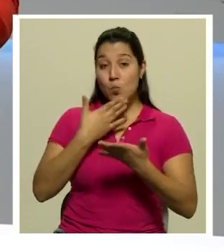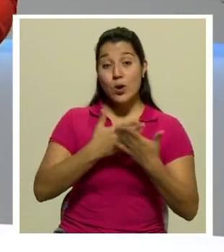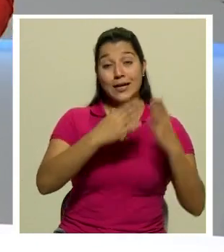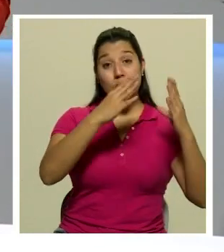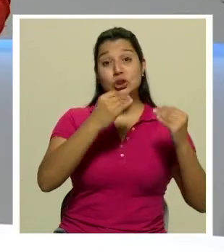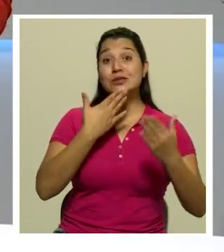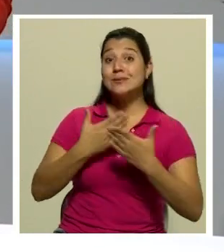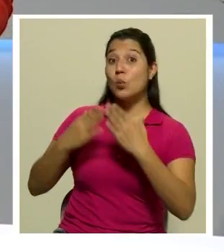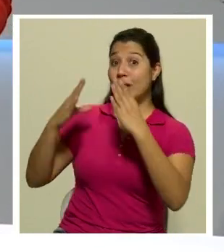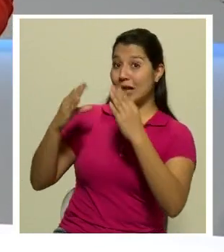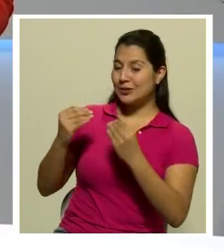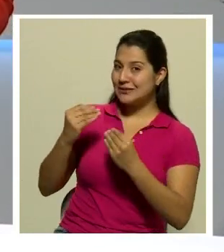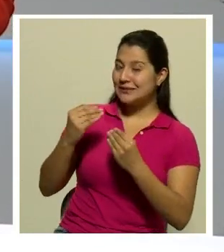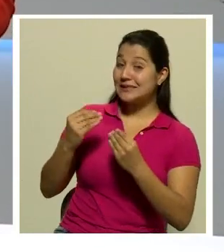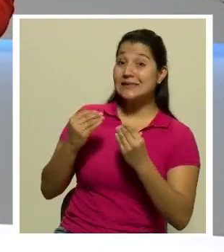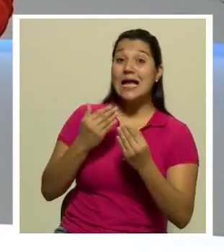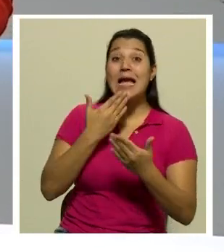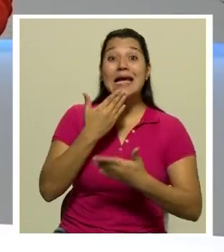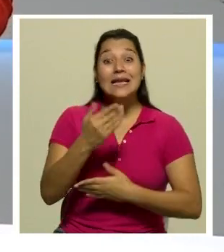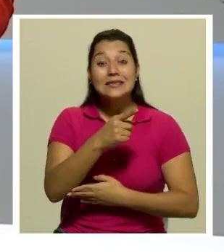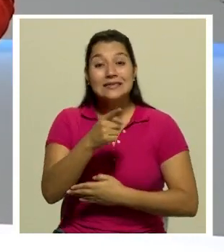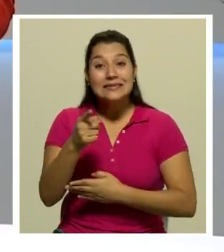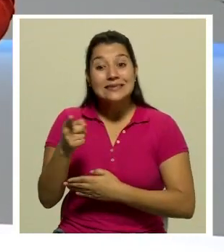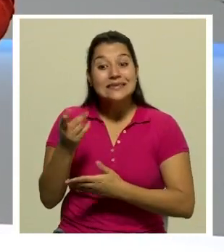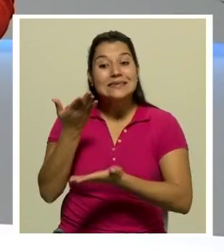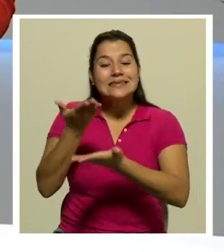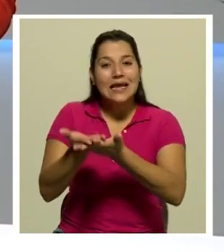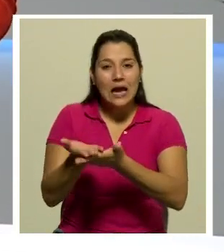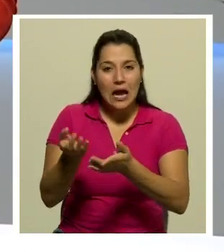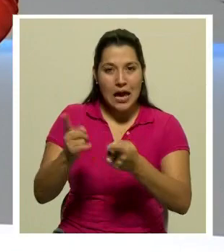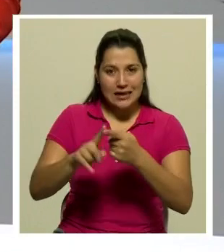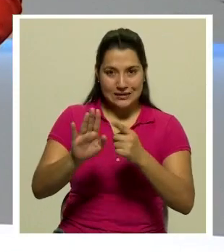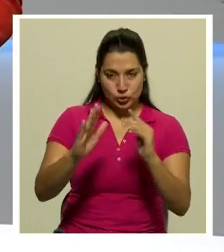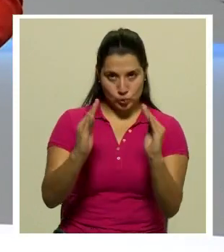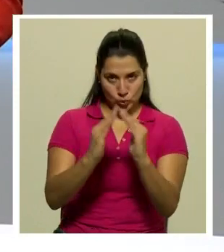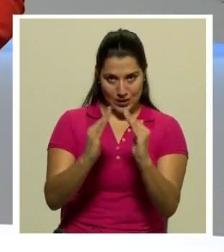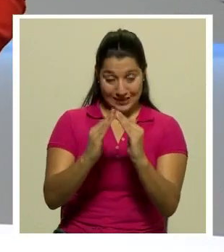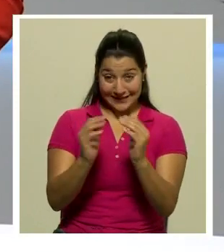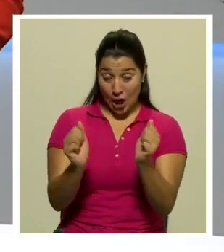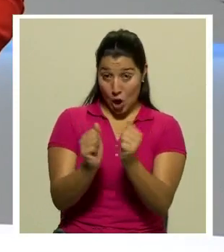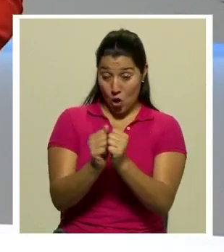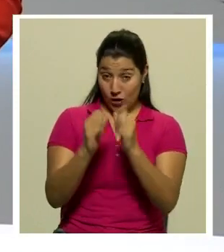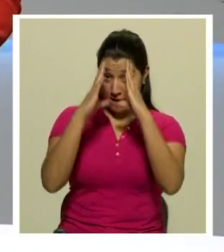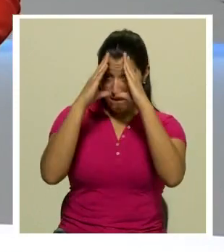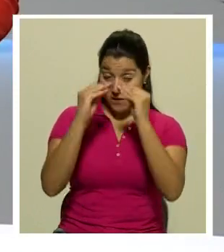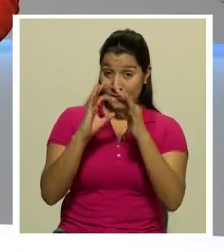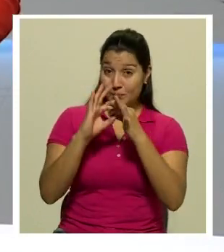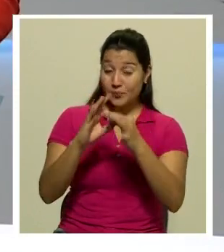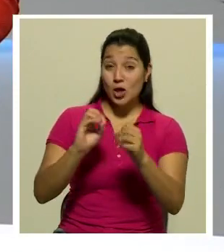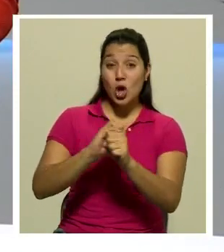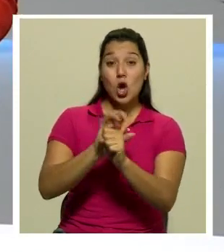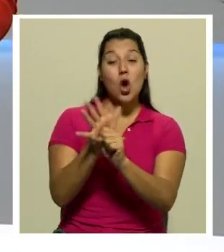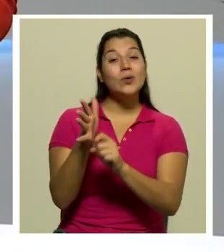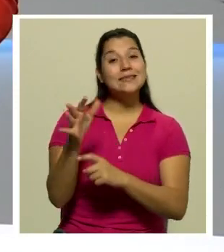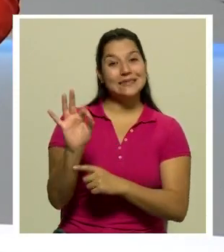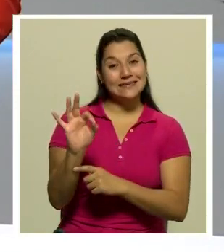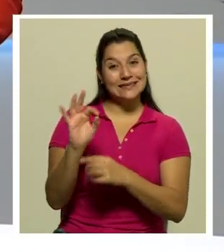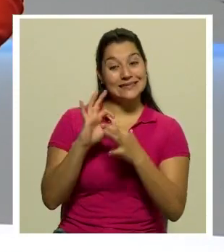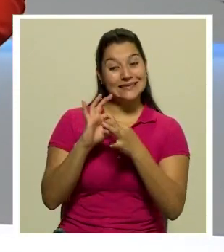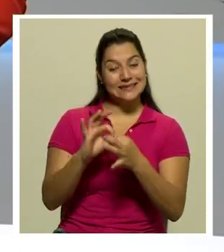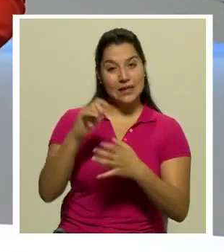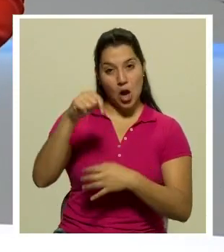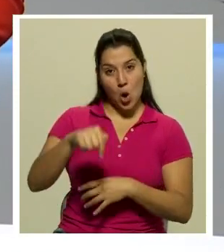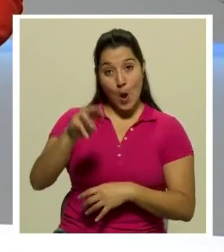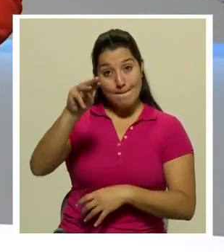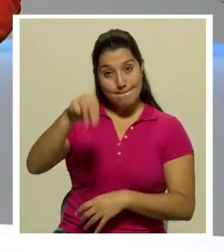y también llegar hasta sus hogares con la actualización de los datos del COVID-19 correspondientes a este